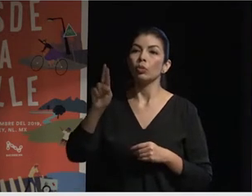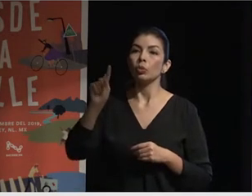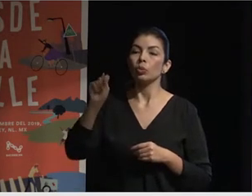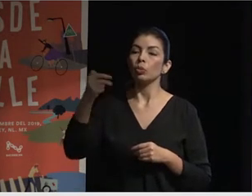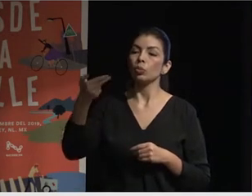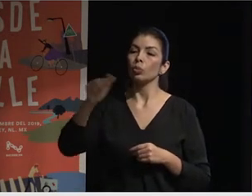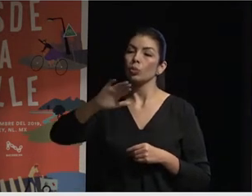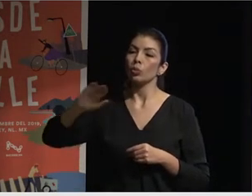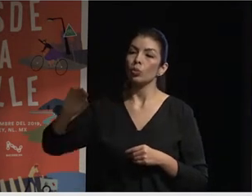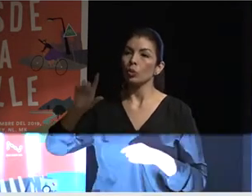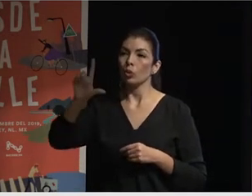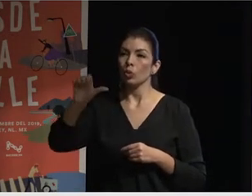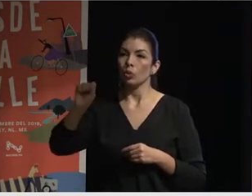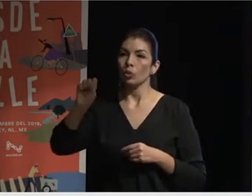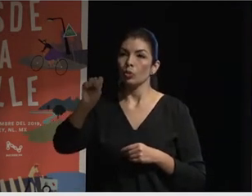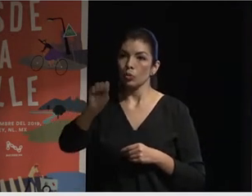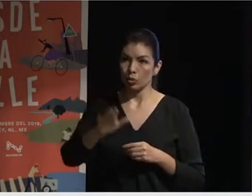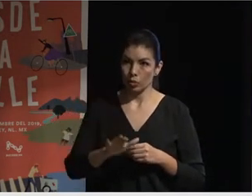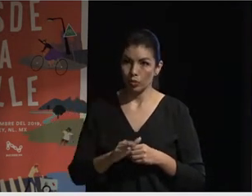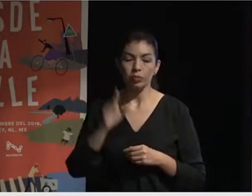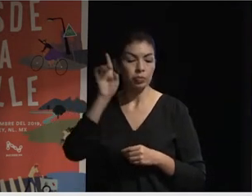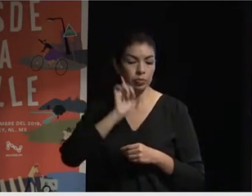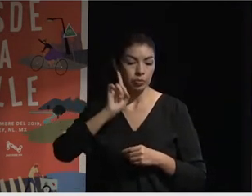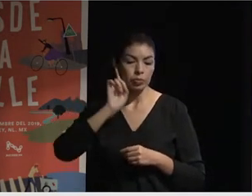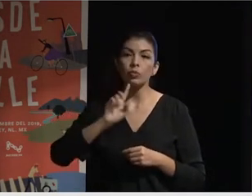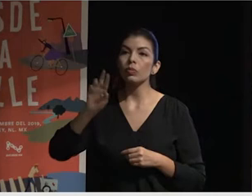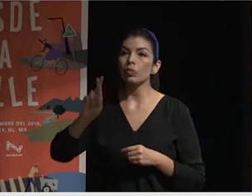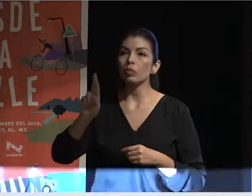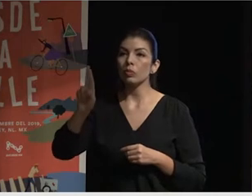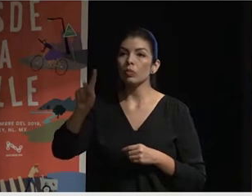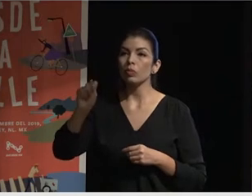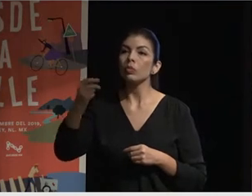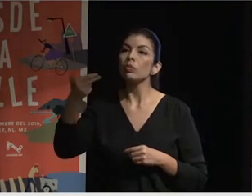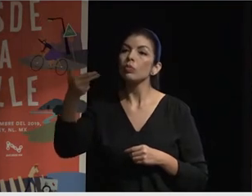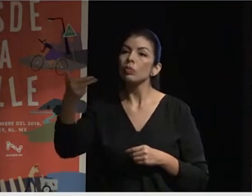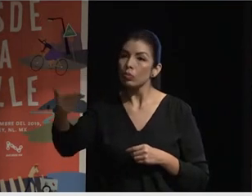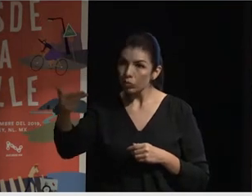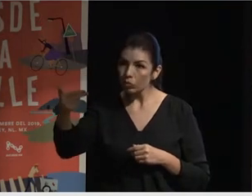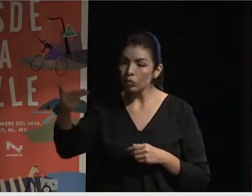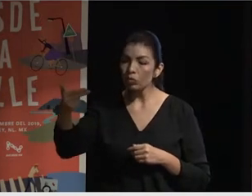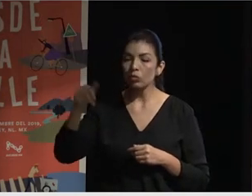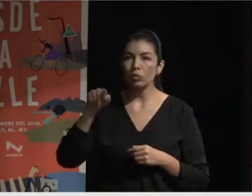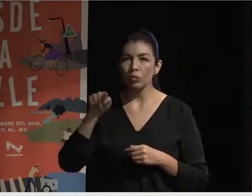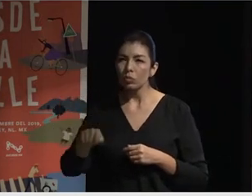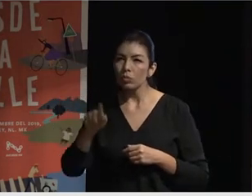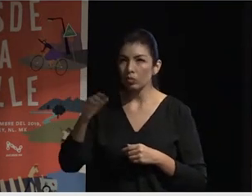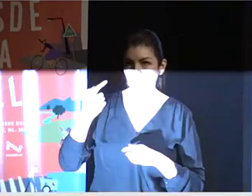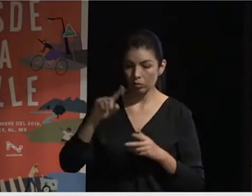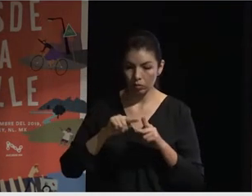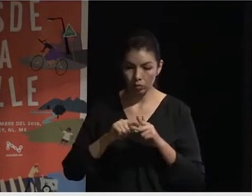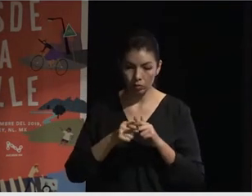en Inglaterra se usaba en el siglo XVIII para definir a la clase media rural, y lo que observa esta socióloga es que en los